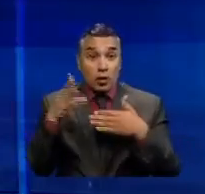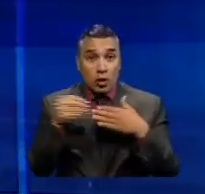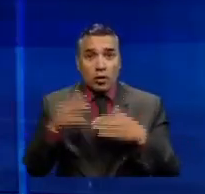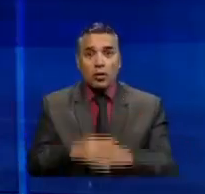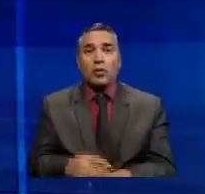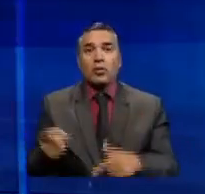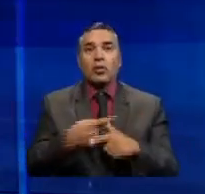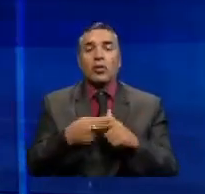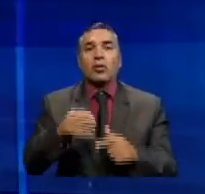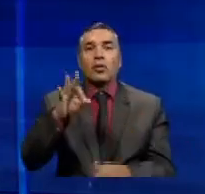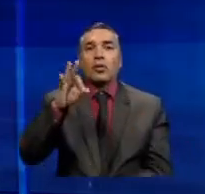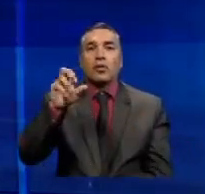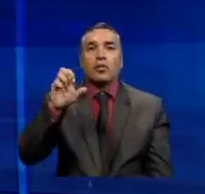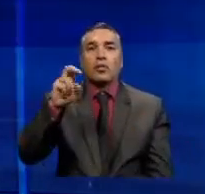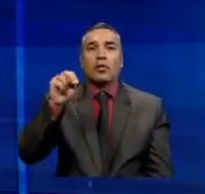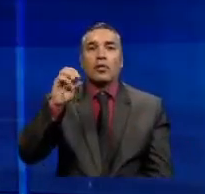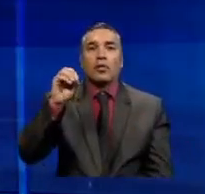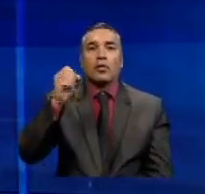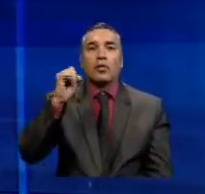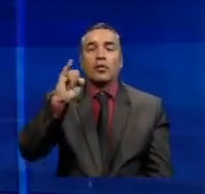la FENOSIN